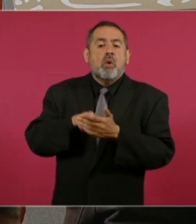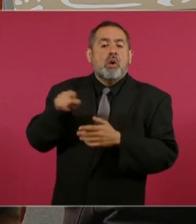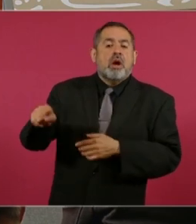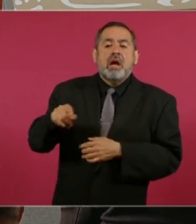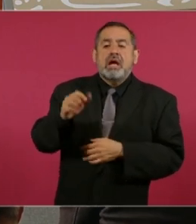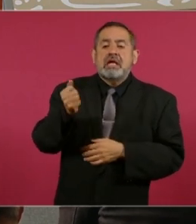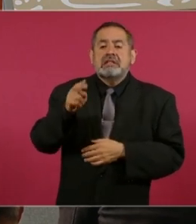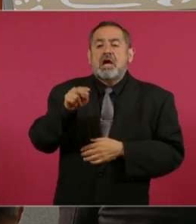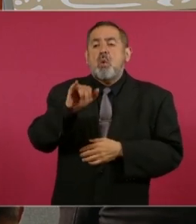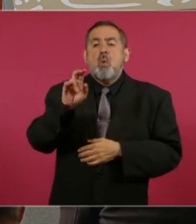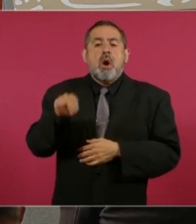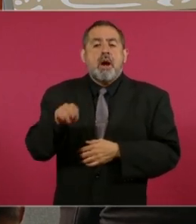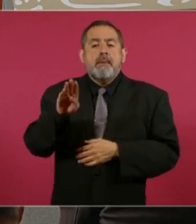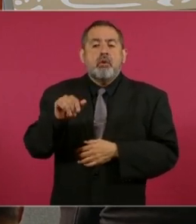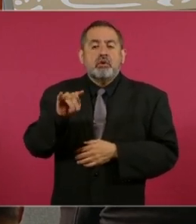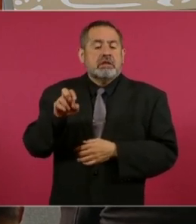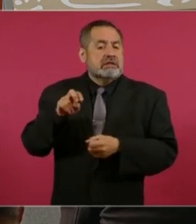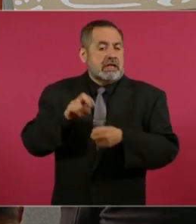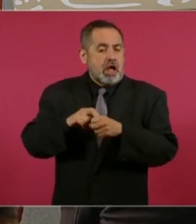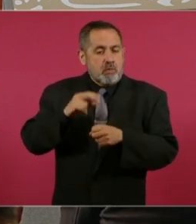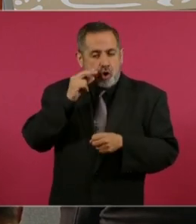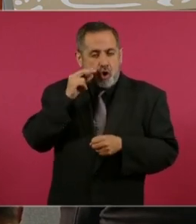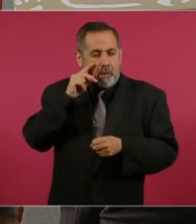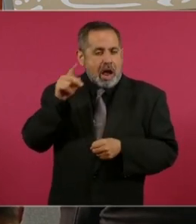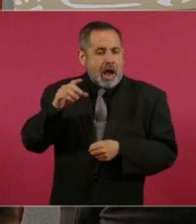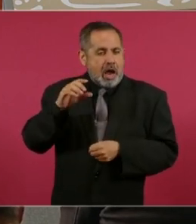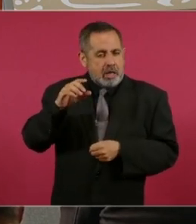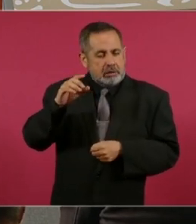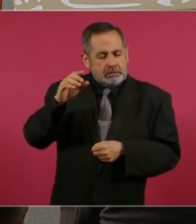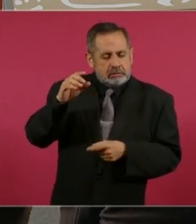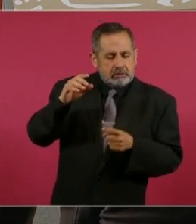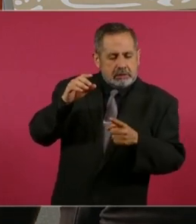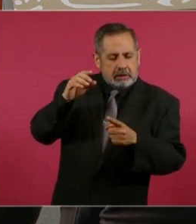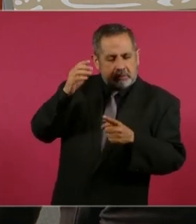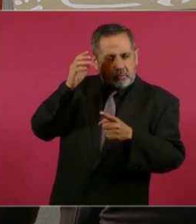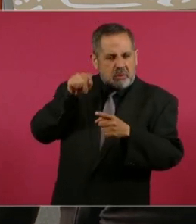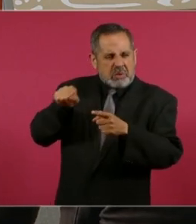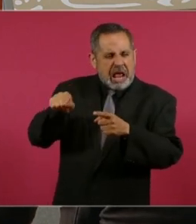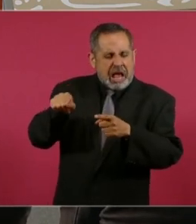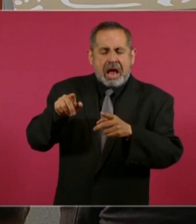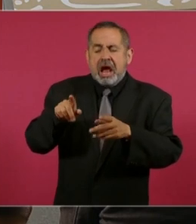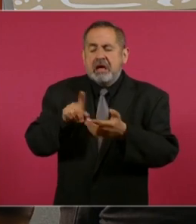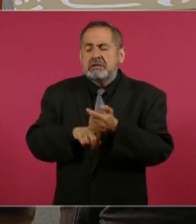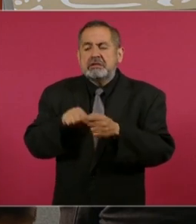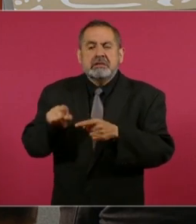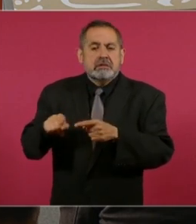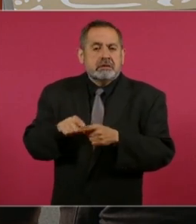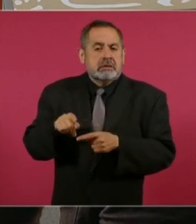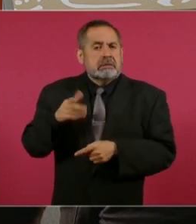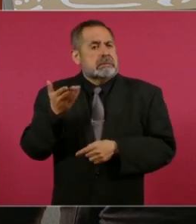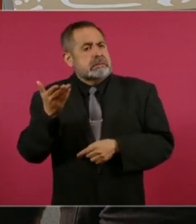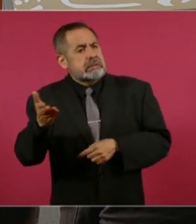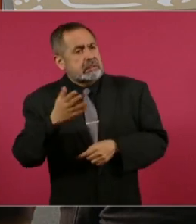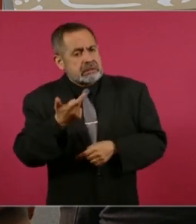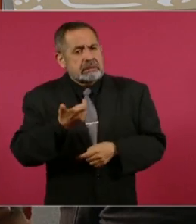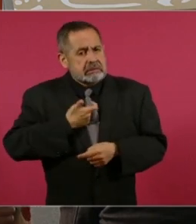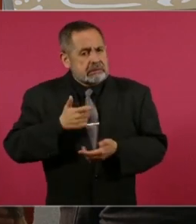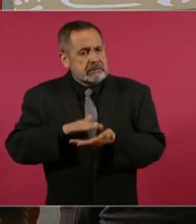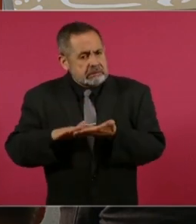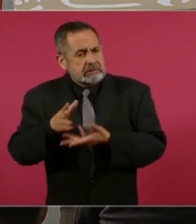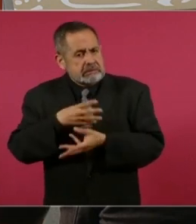Juan Bautista, ubicados en Monclova, Coahuila, se ha solicitado atender una demanda de indemnización y restitución